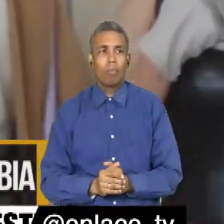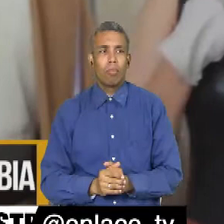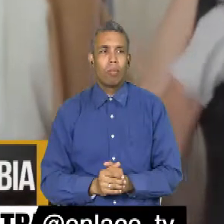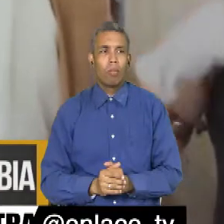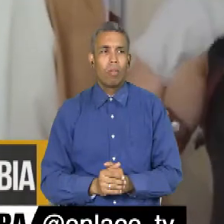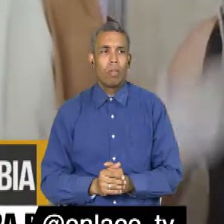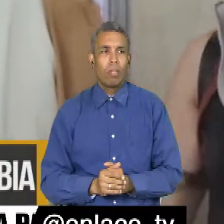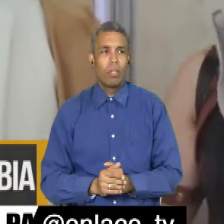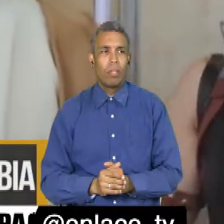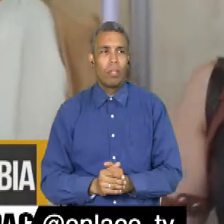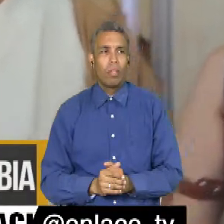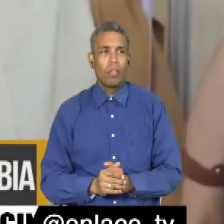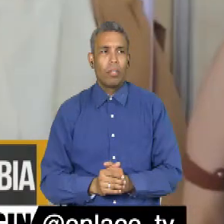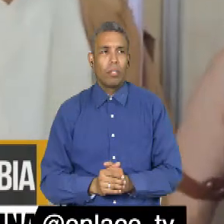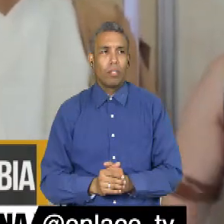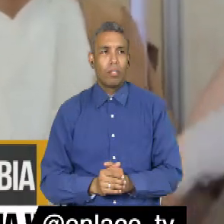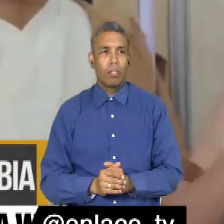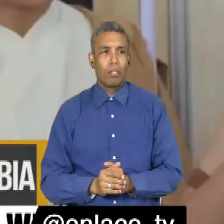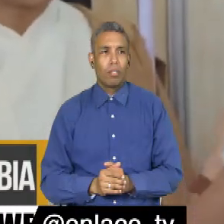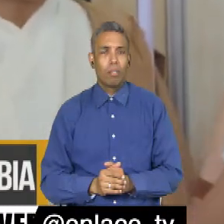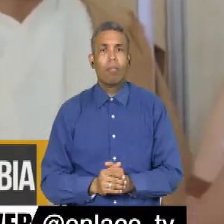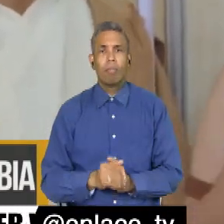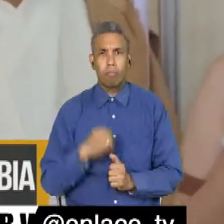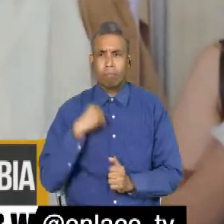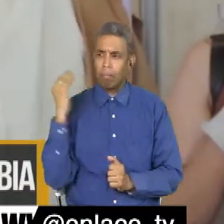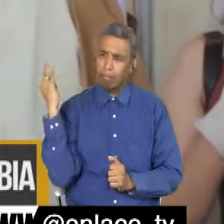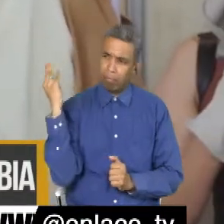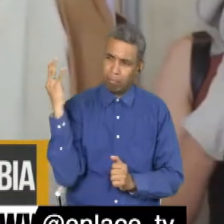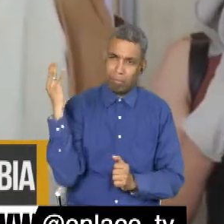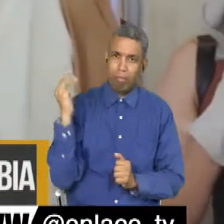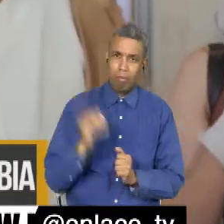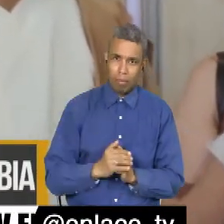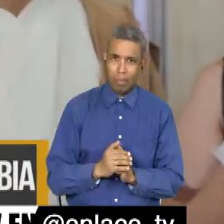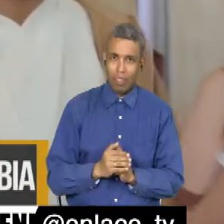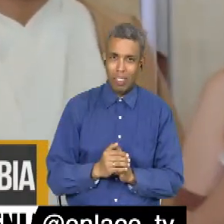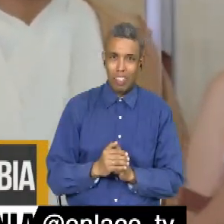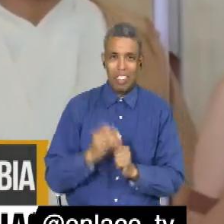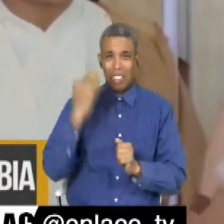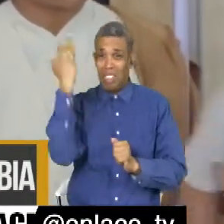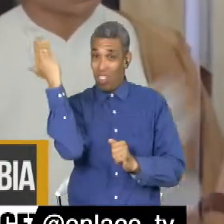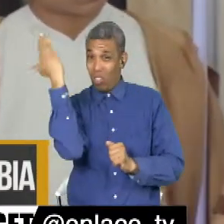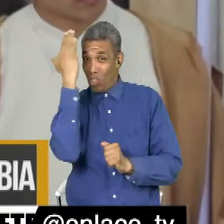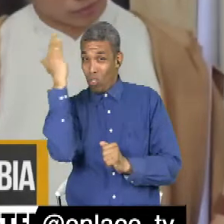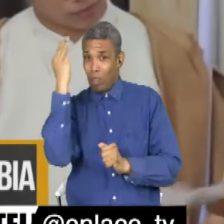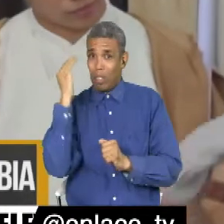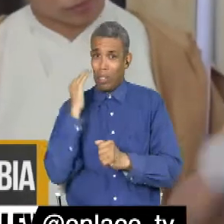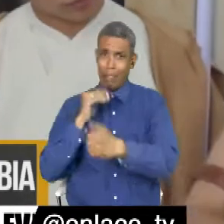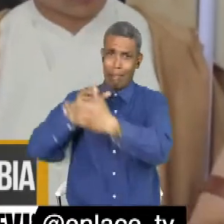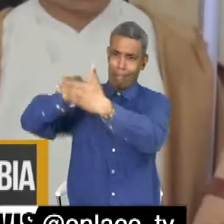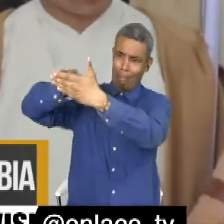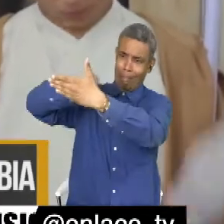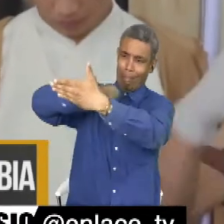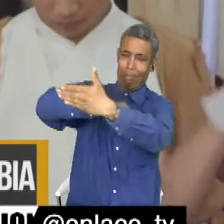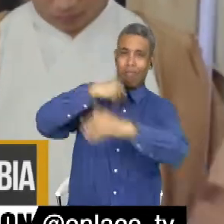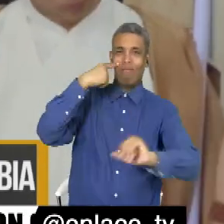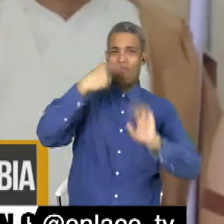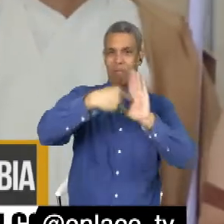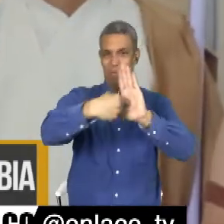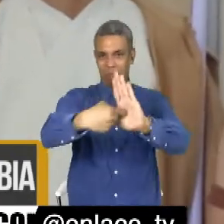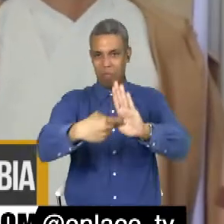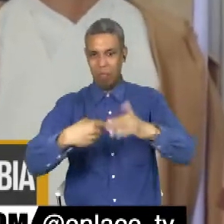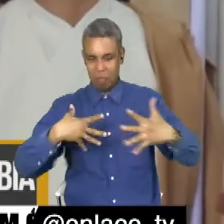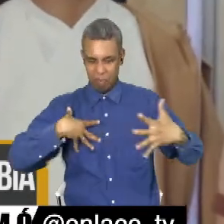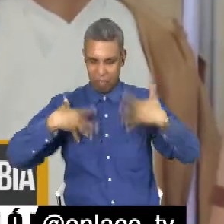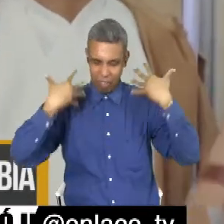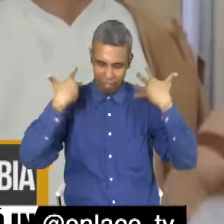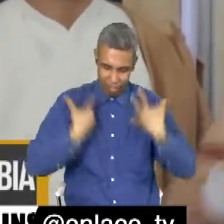cuatro legionarios con sus trajes certificados, que son fieles copias de las películas, cómics o videojuegos, para que la gente venga, conozca qué es